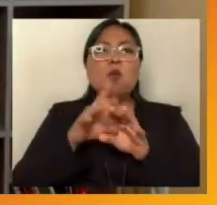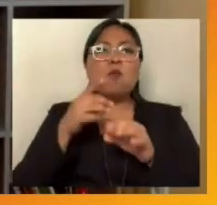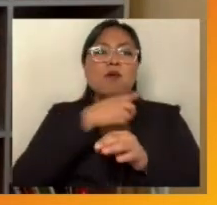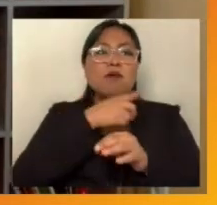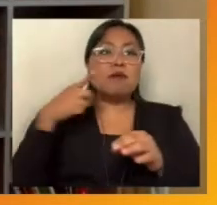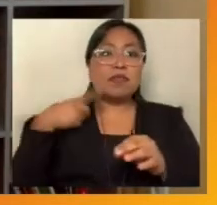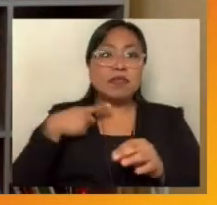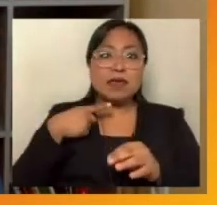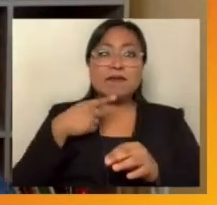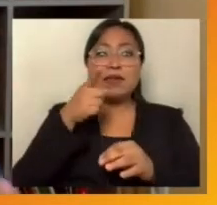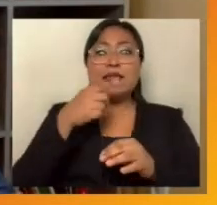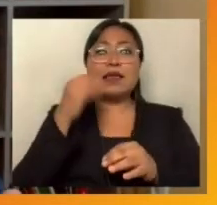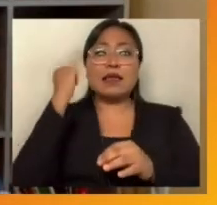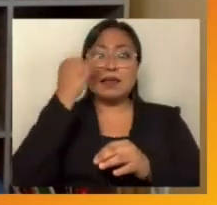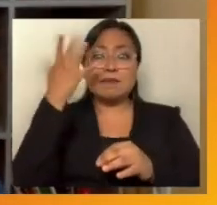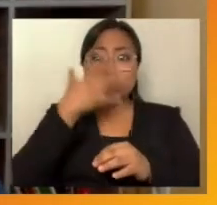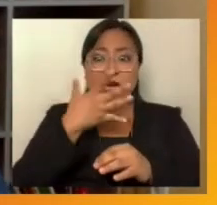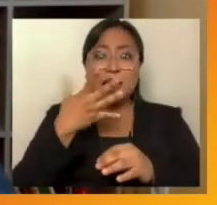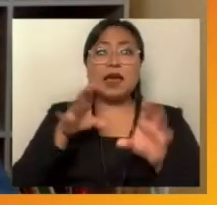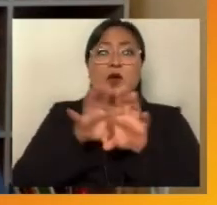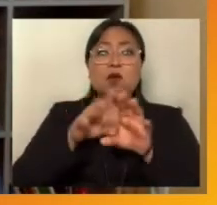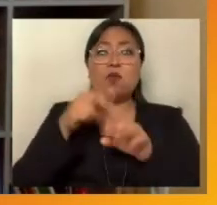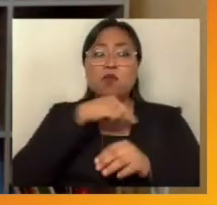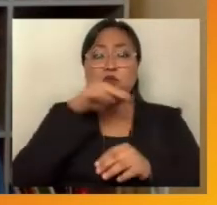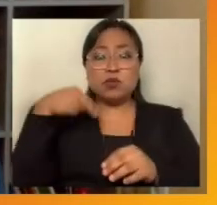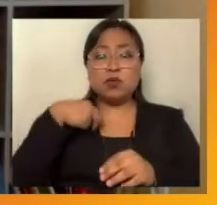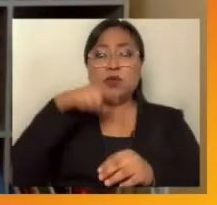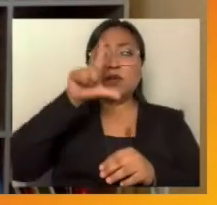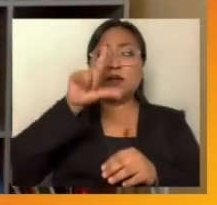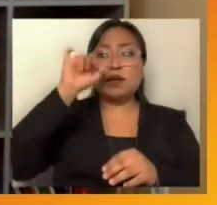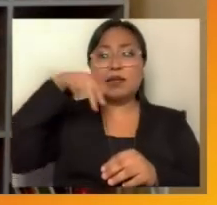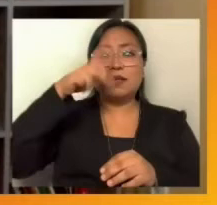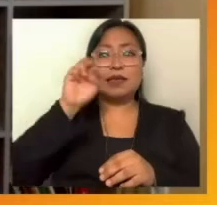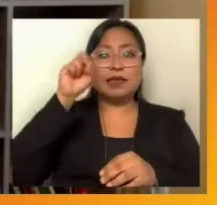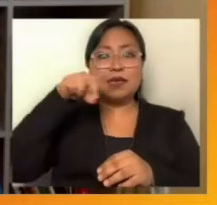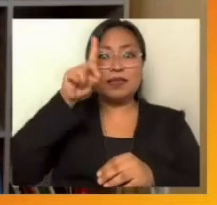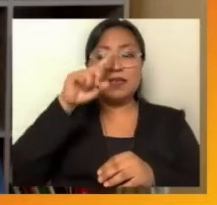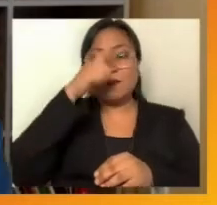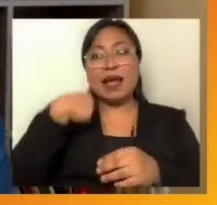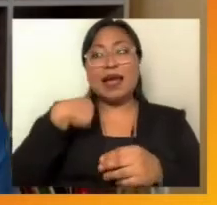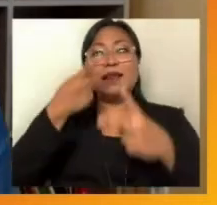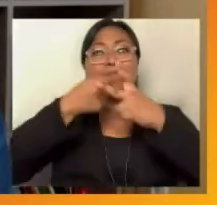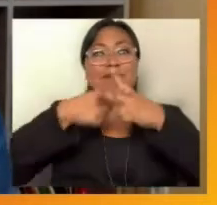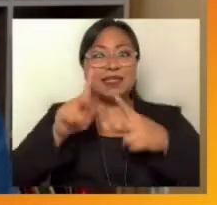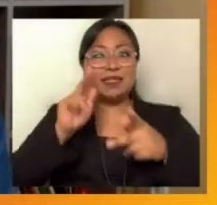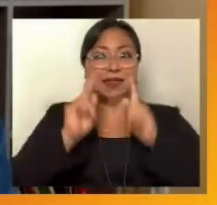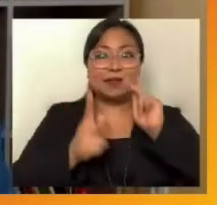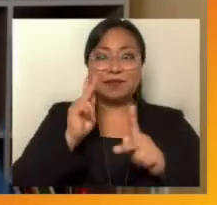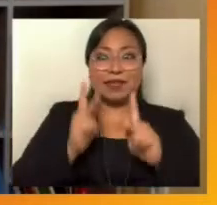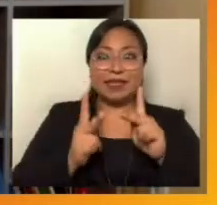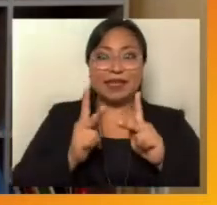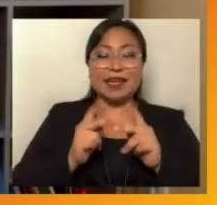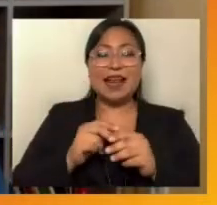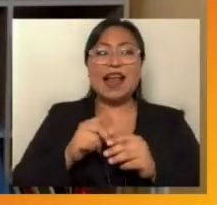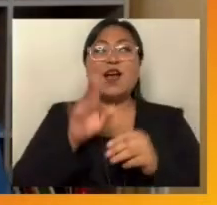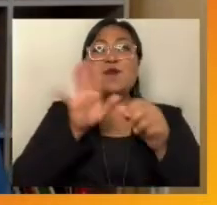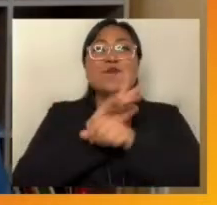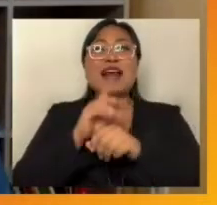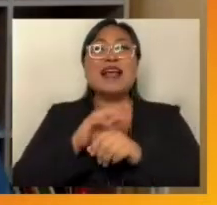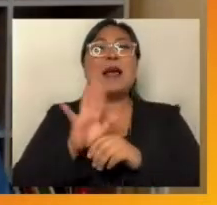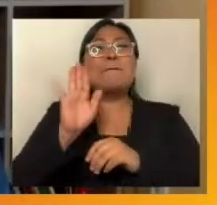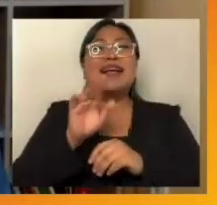tu imagen en LinkedIn para poder iniciar esas conversaciones. Porque la magia para tu ONG